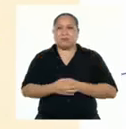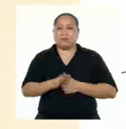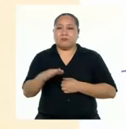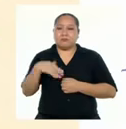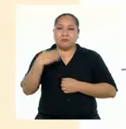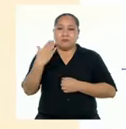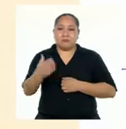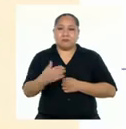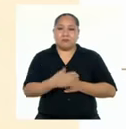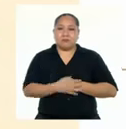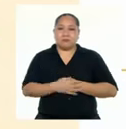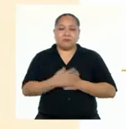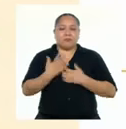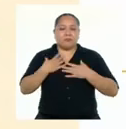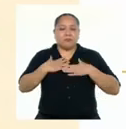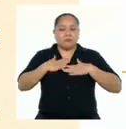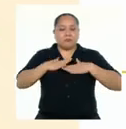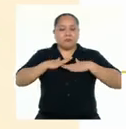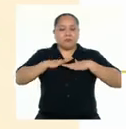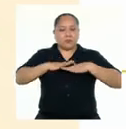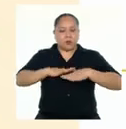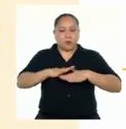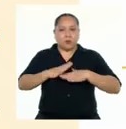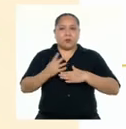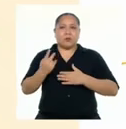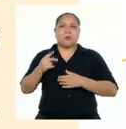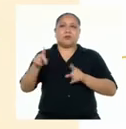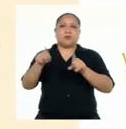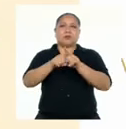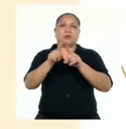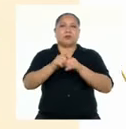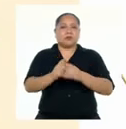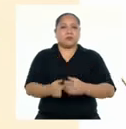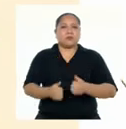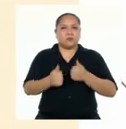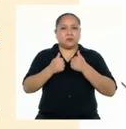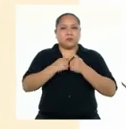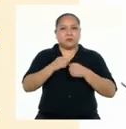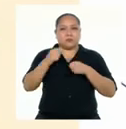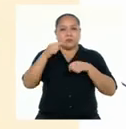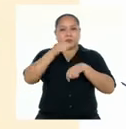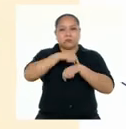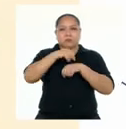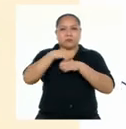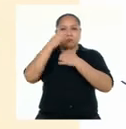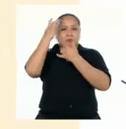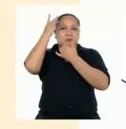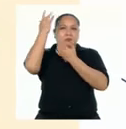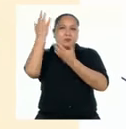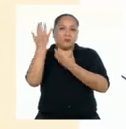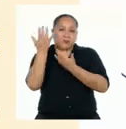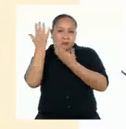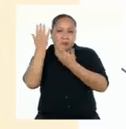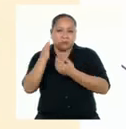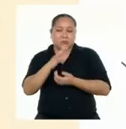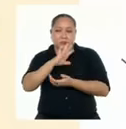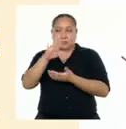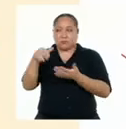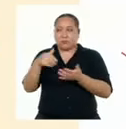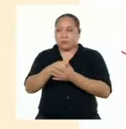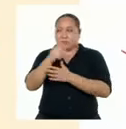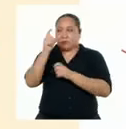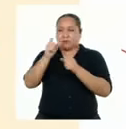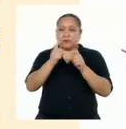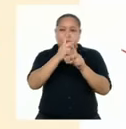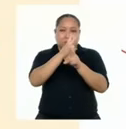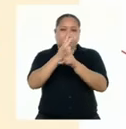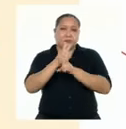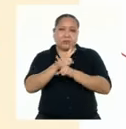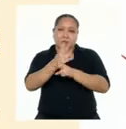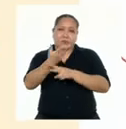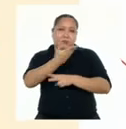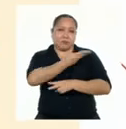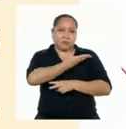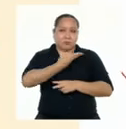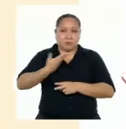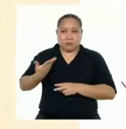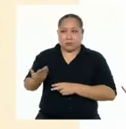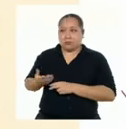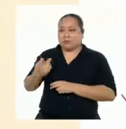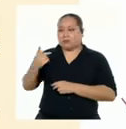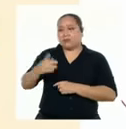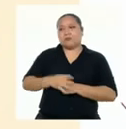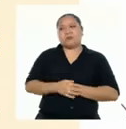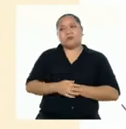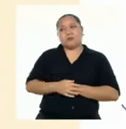Luego me sobrepuse. También vivíamos un ambiente de esperanza, gracias a todas las personas que estuvieron cuidándonos, a quienes